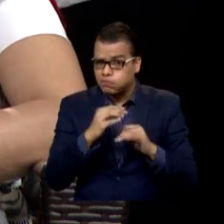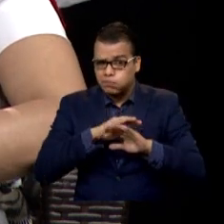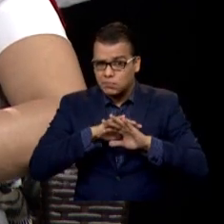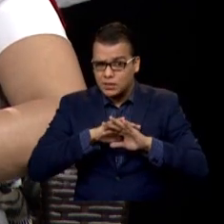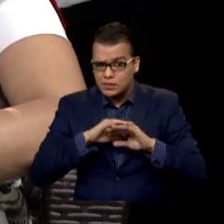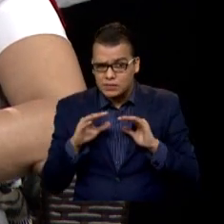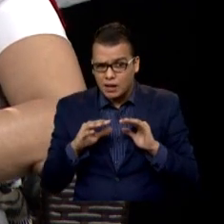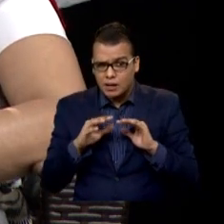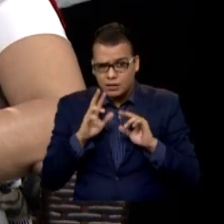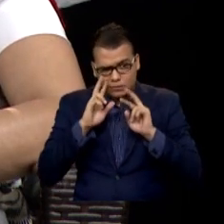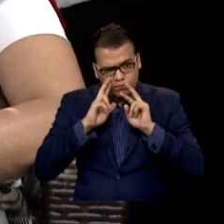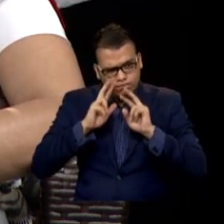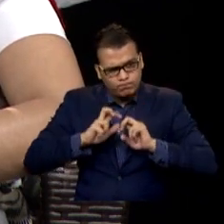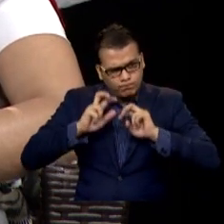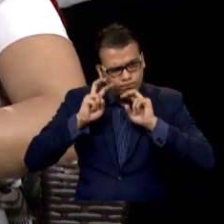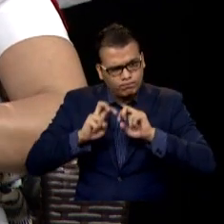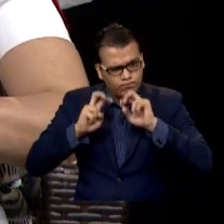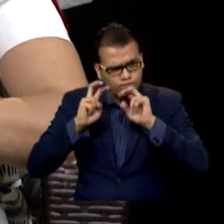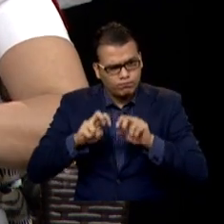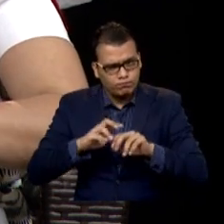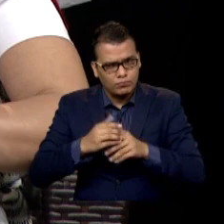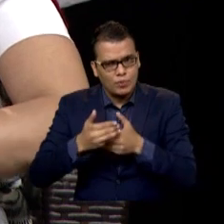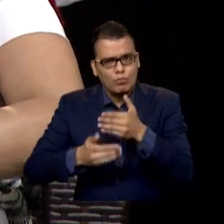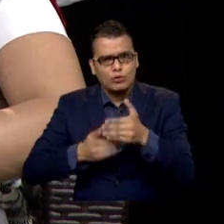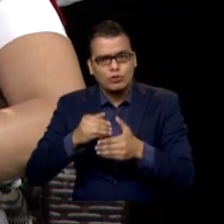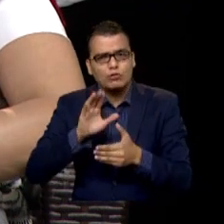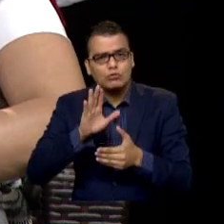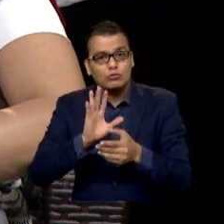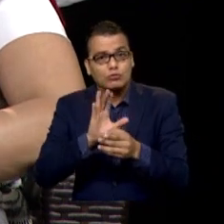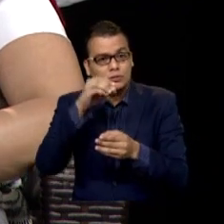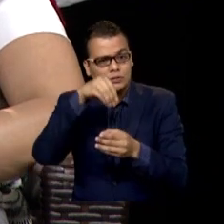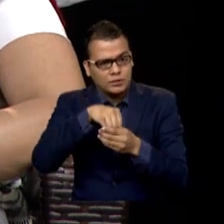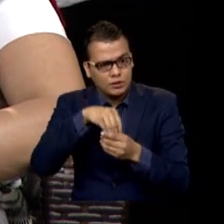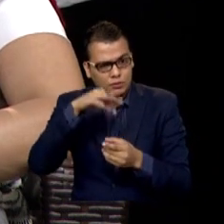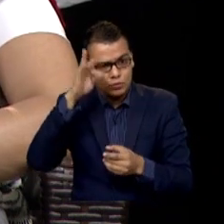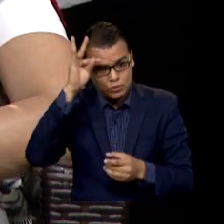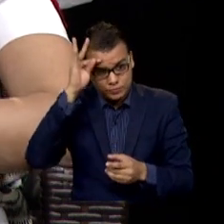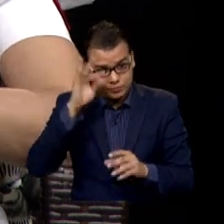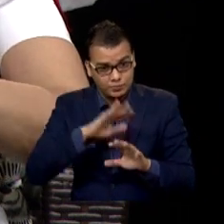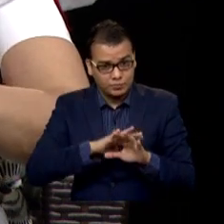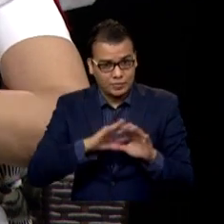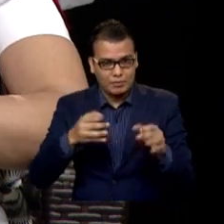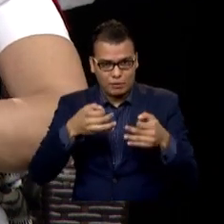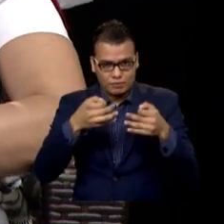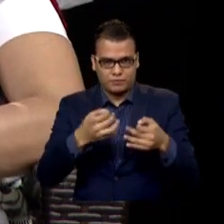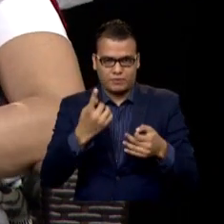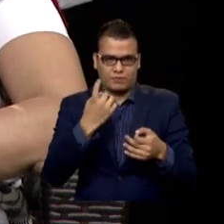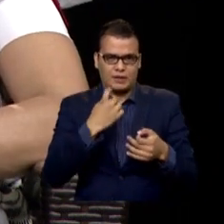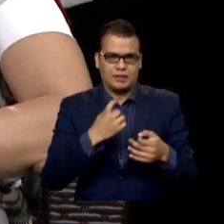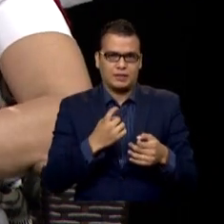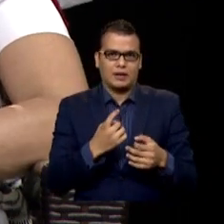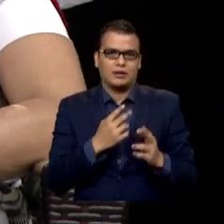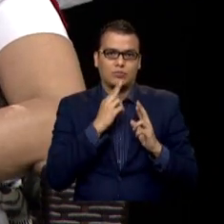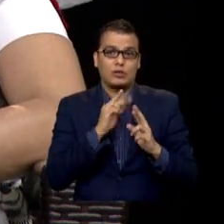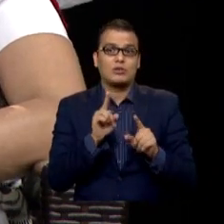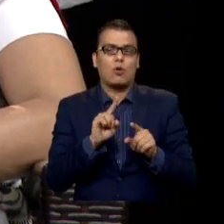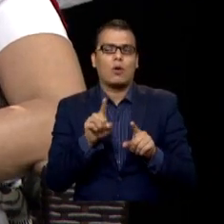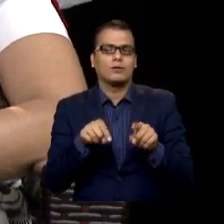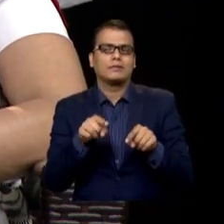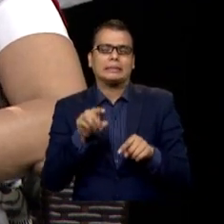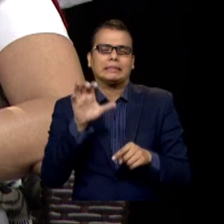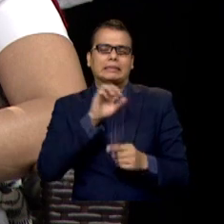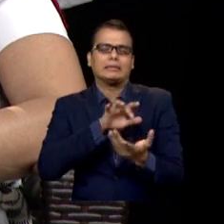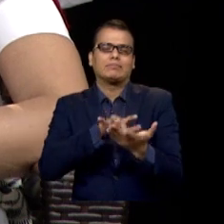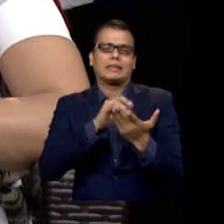detallando paso a paso lo que está sucediendo allí, no han tenido una respuesta esperada de acuerdo con los